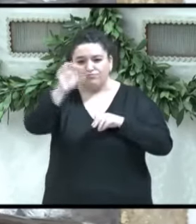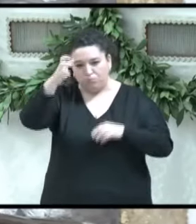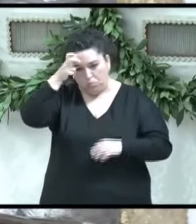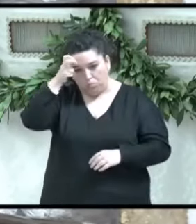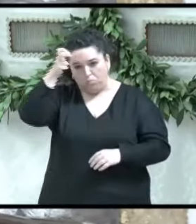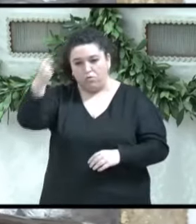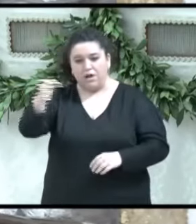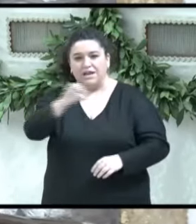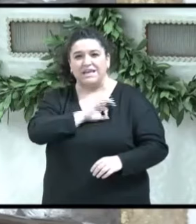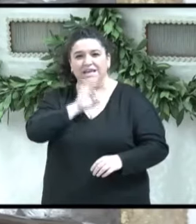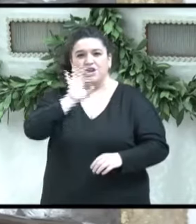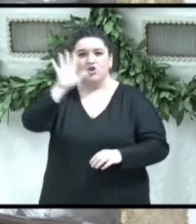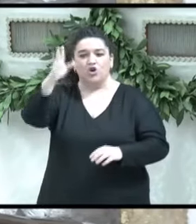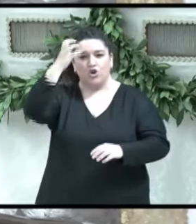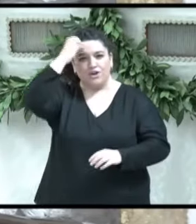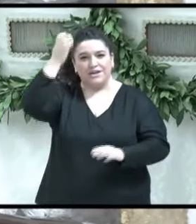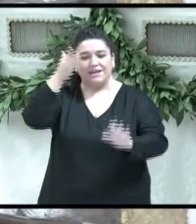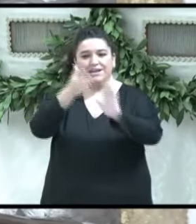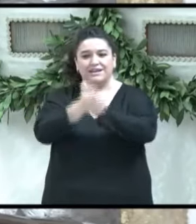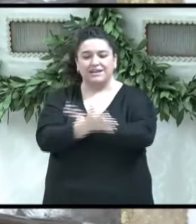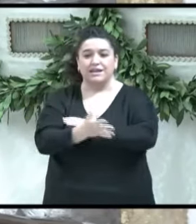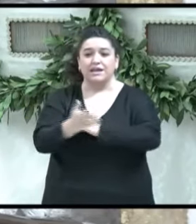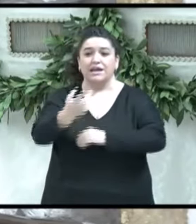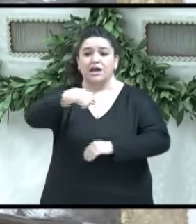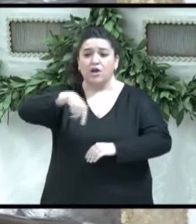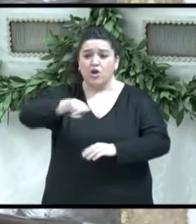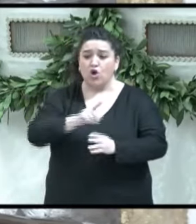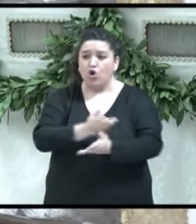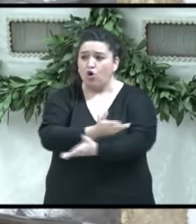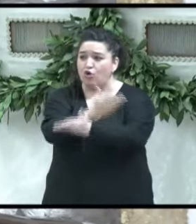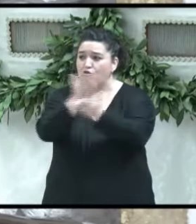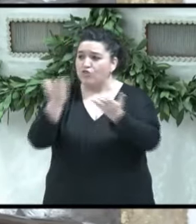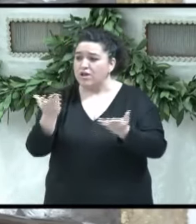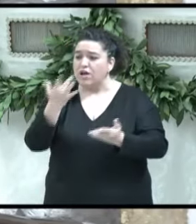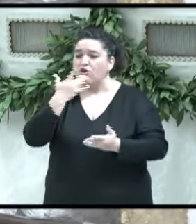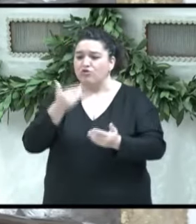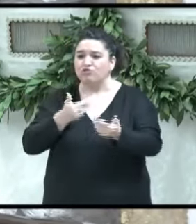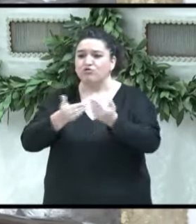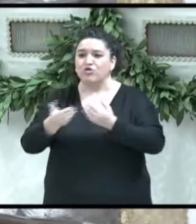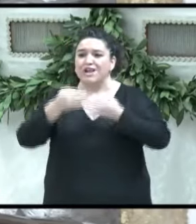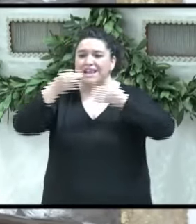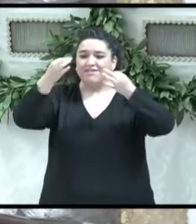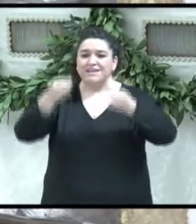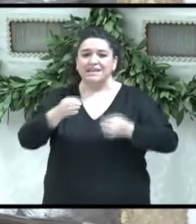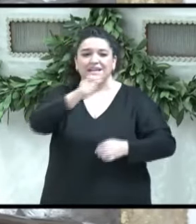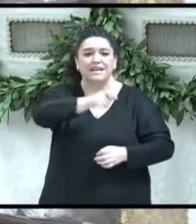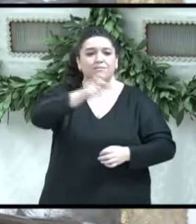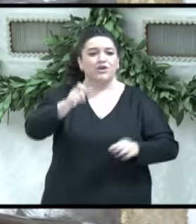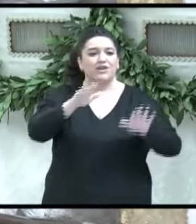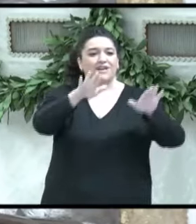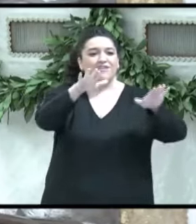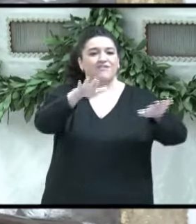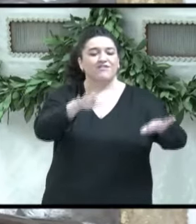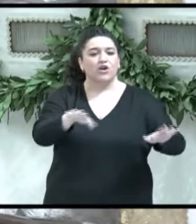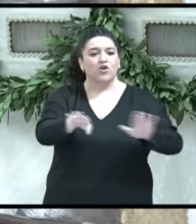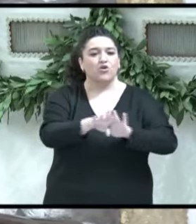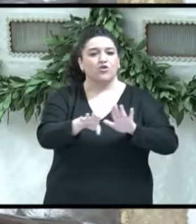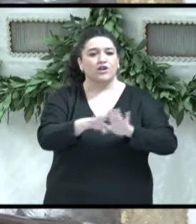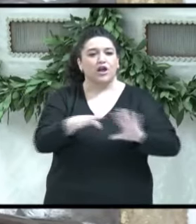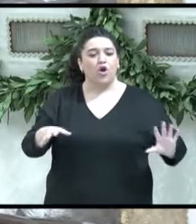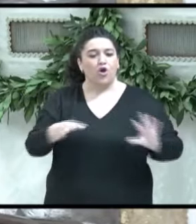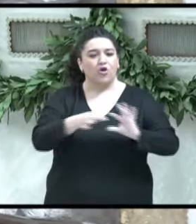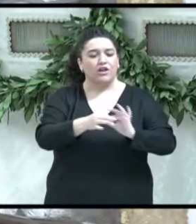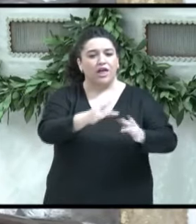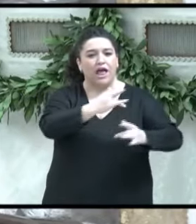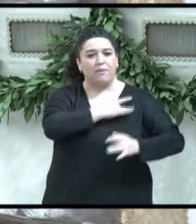reinará Eternamente los que en él confían conocerán la verdad y los fieles permanecerán con él en el